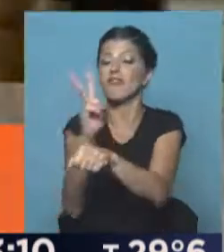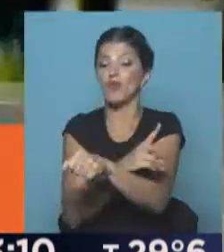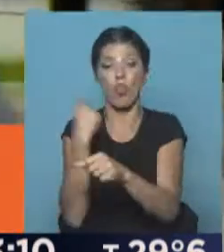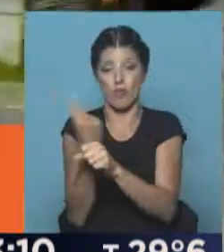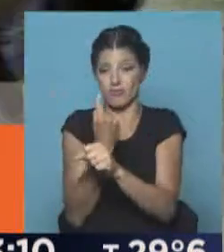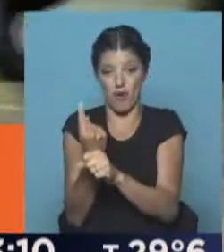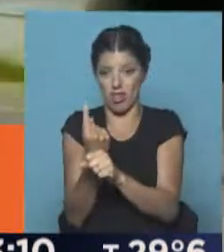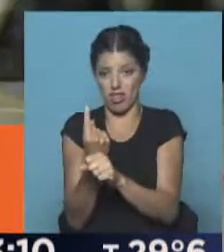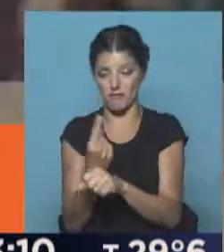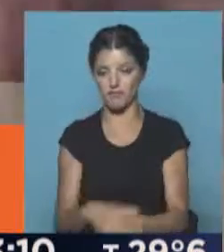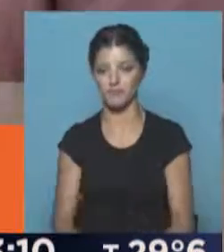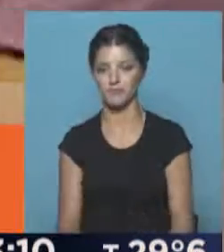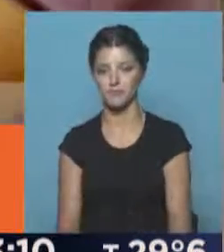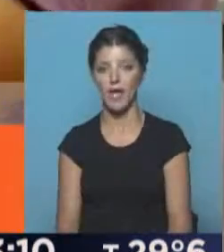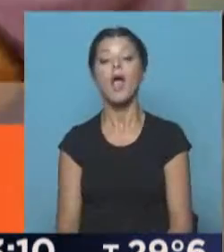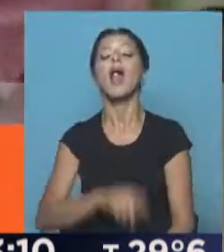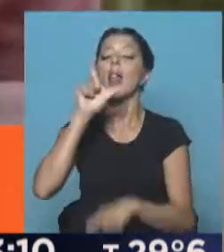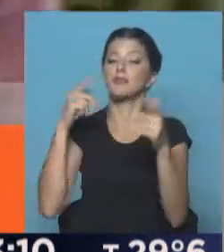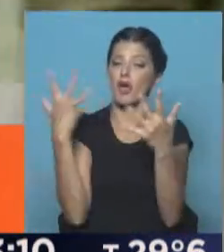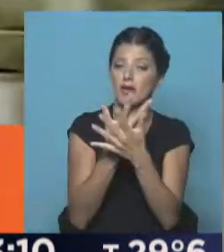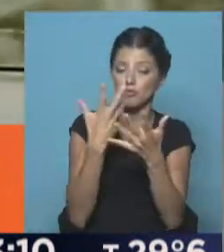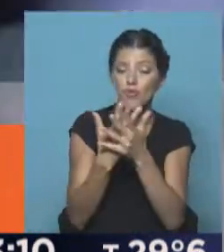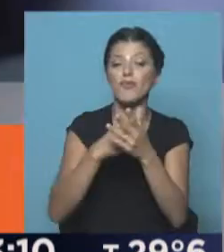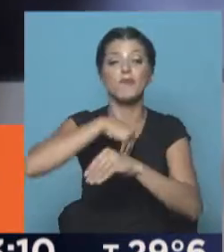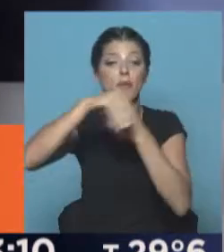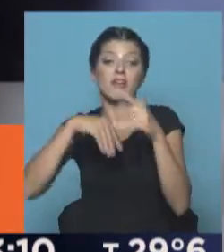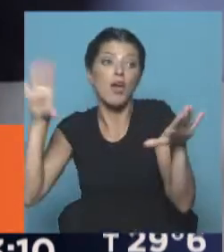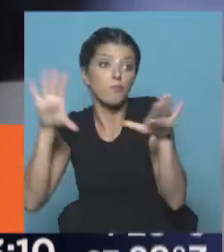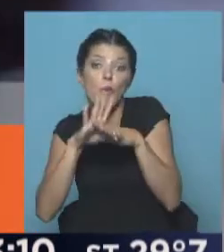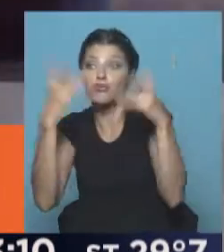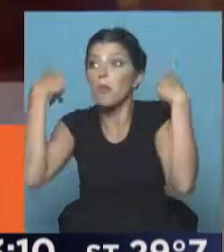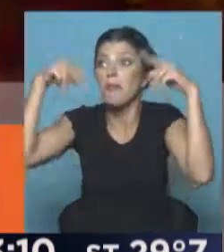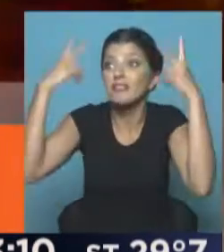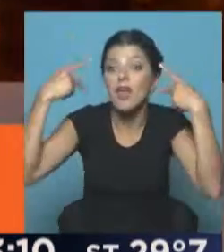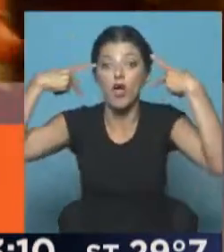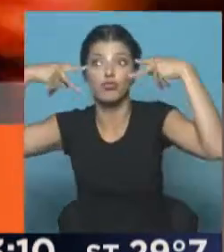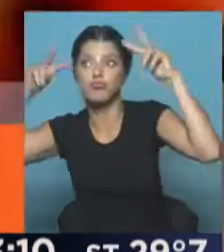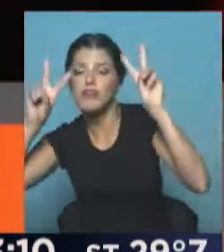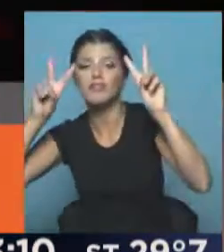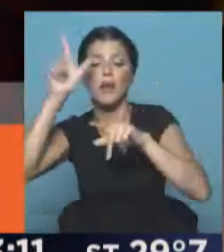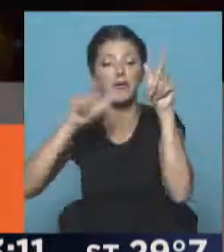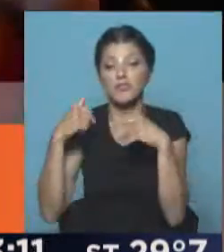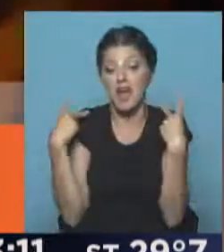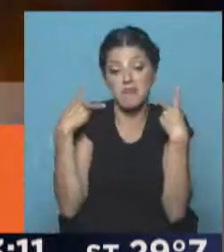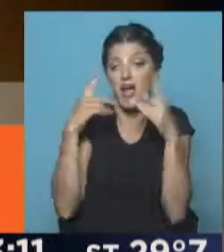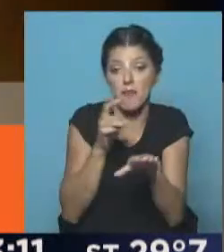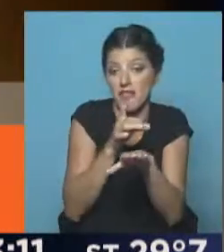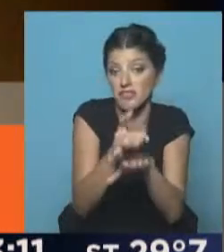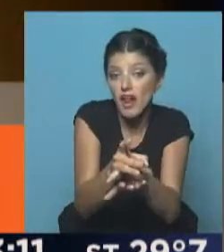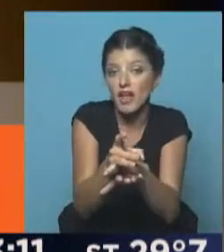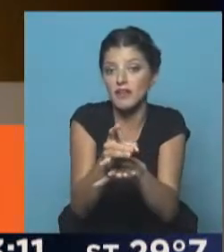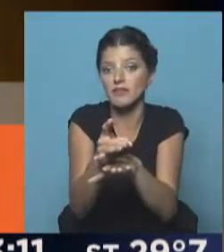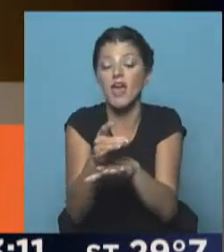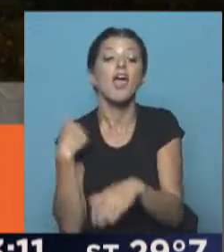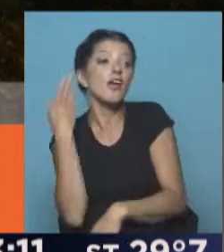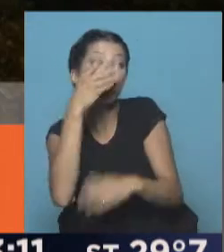evitar. Sus víctimas son familias que pasean, turistas, pasajeros de trenes interurbanos, clientes